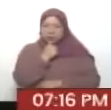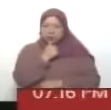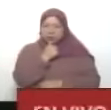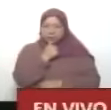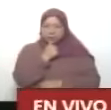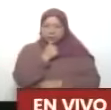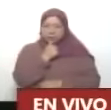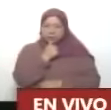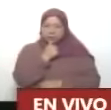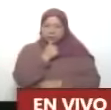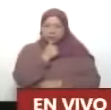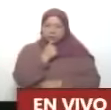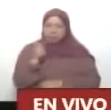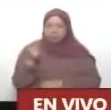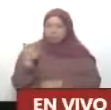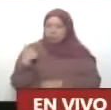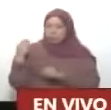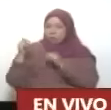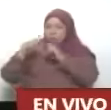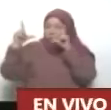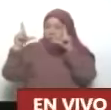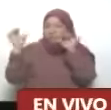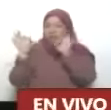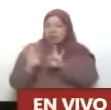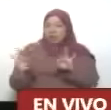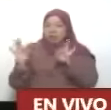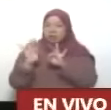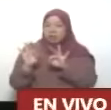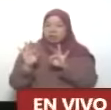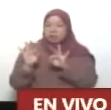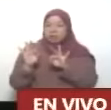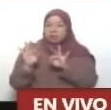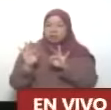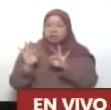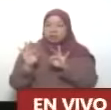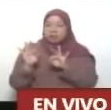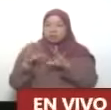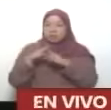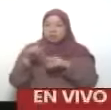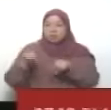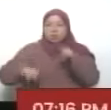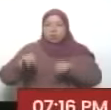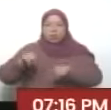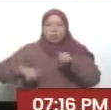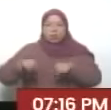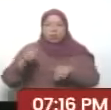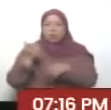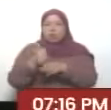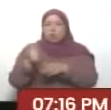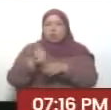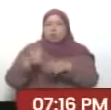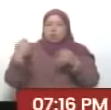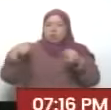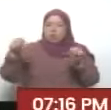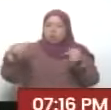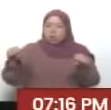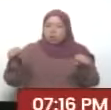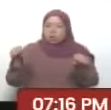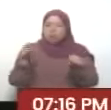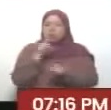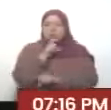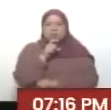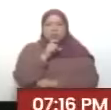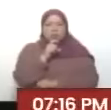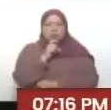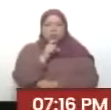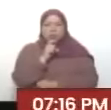Y después entonces me quedo más loco, porque no solo ahí, él se adapta y toca cualquier canción sin haber ensayado. Eso sí es difícil.